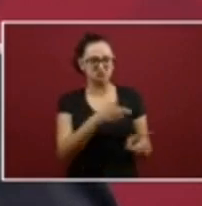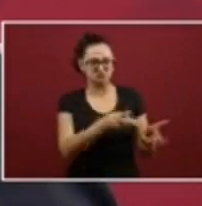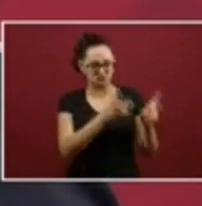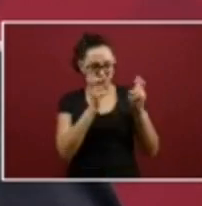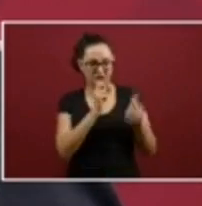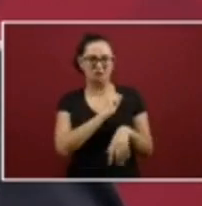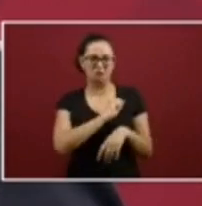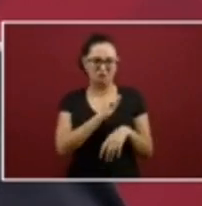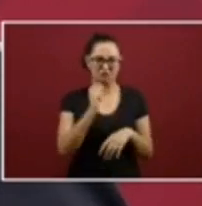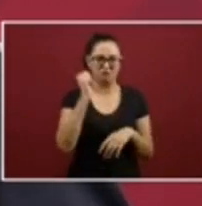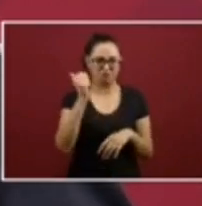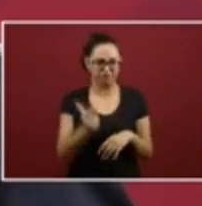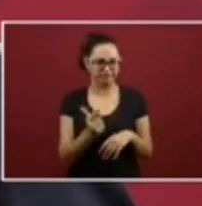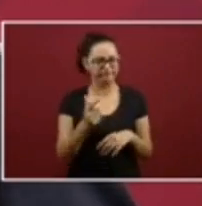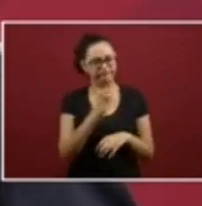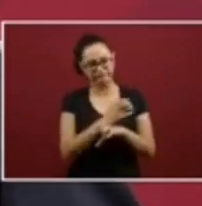comunidades,